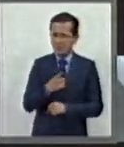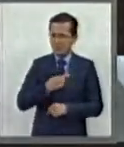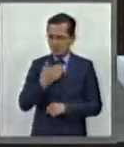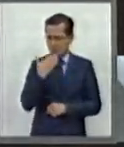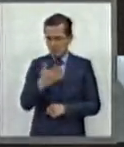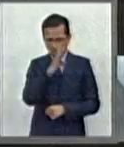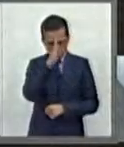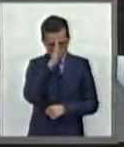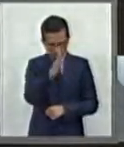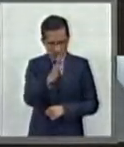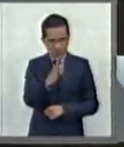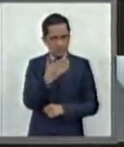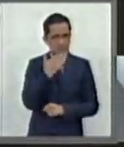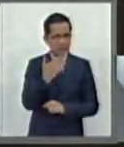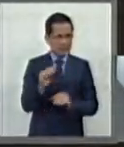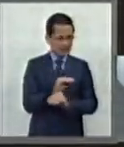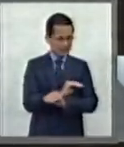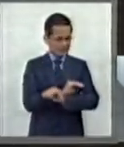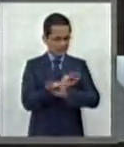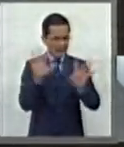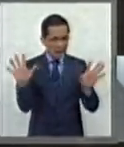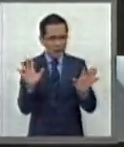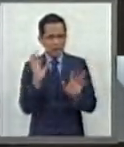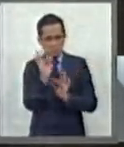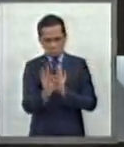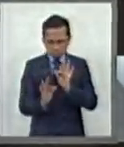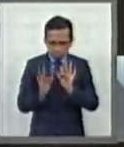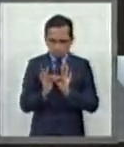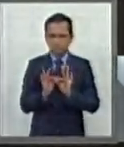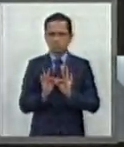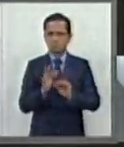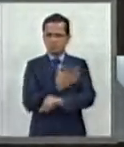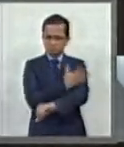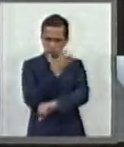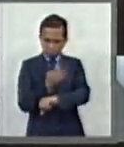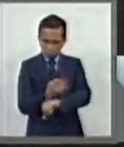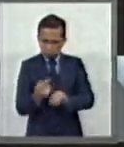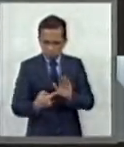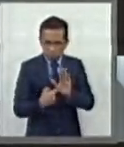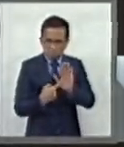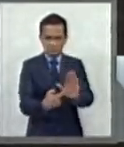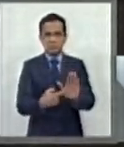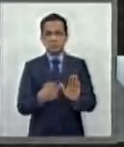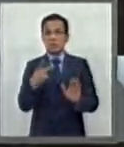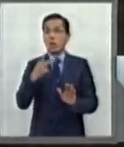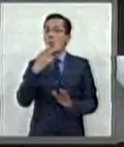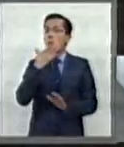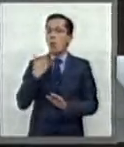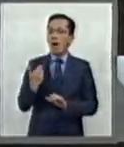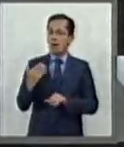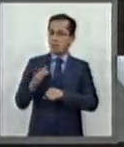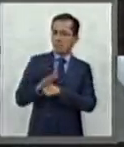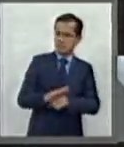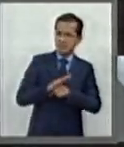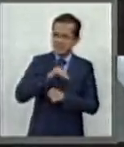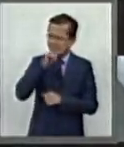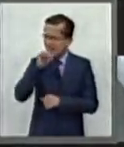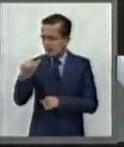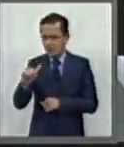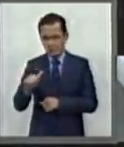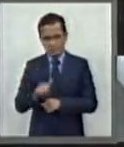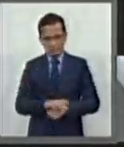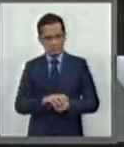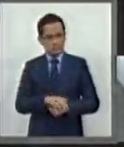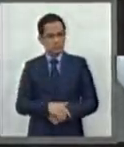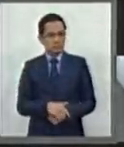imparcial, objetiva, clara, transparente y alejada de presiones partidistas.